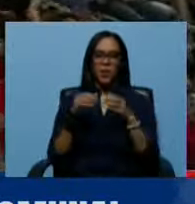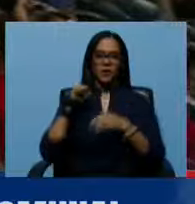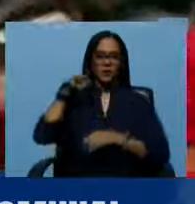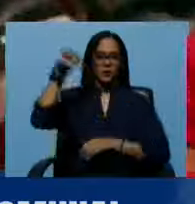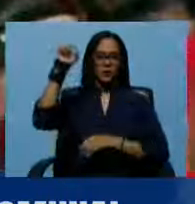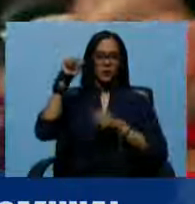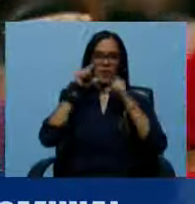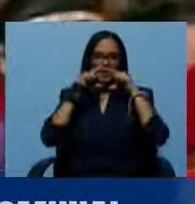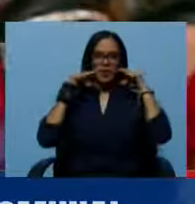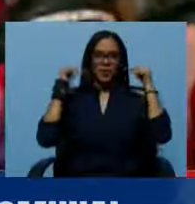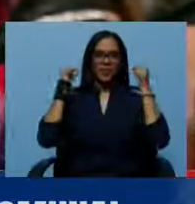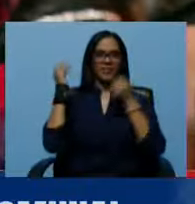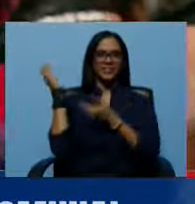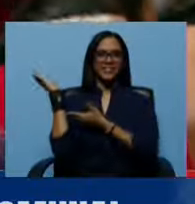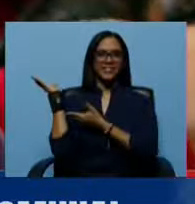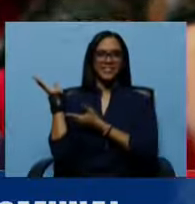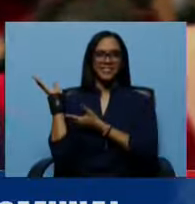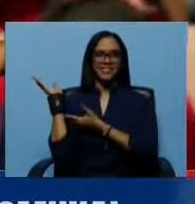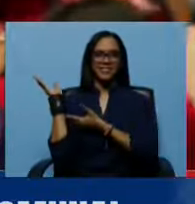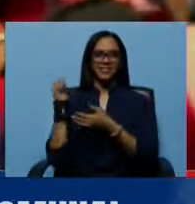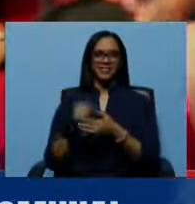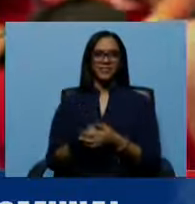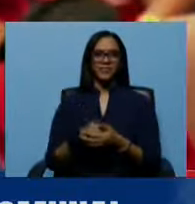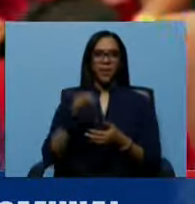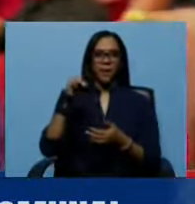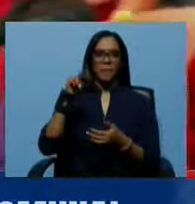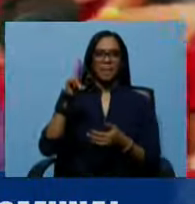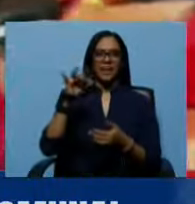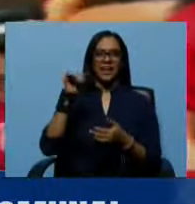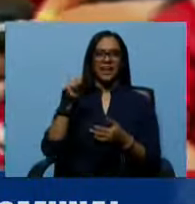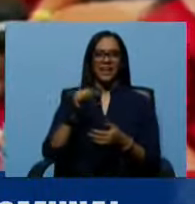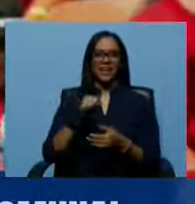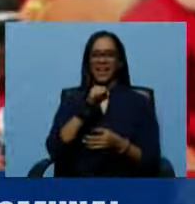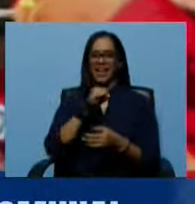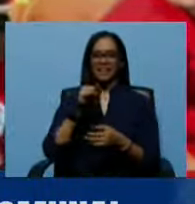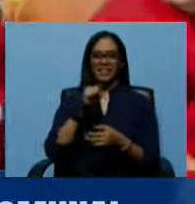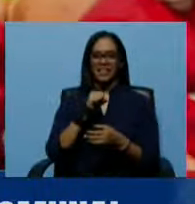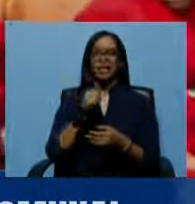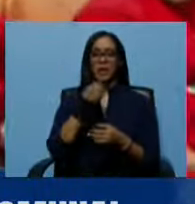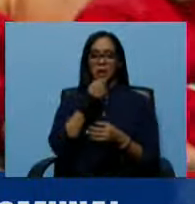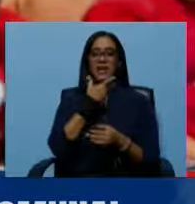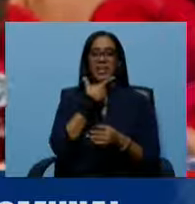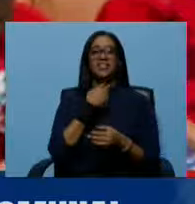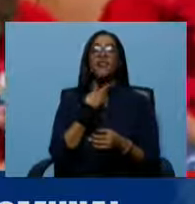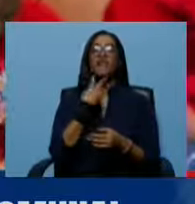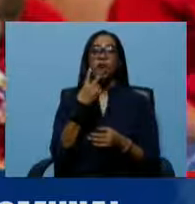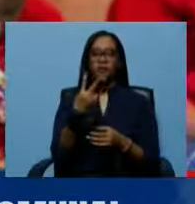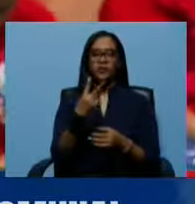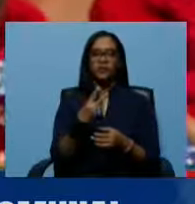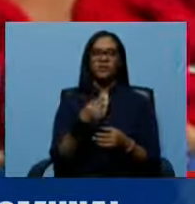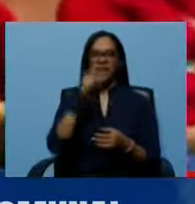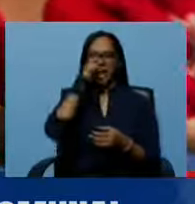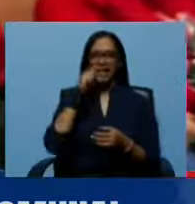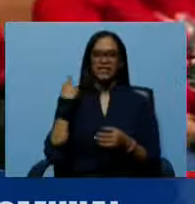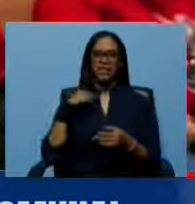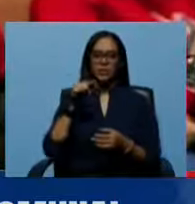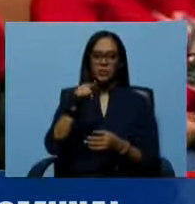Bigotes. A María Reyes, la cantante, bonita voz, vale, buen estilo. ¿Qué edad tienes tú,